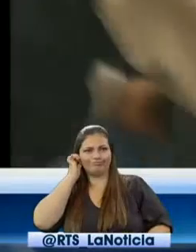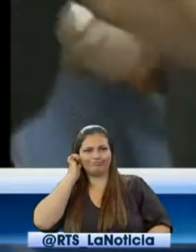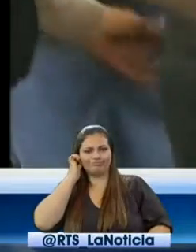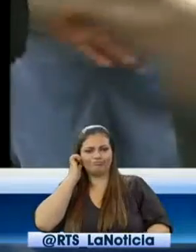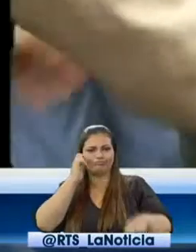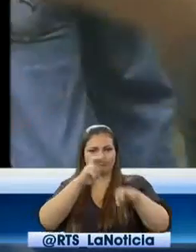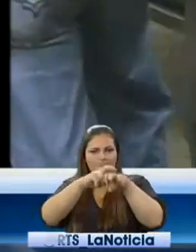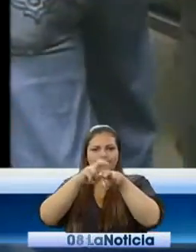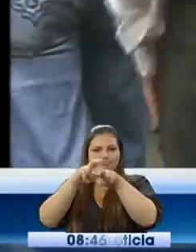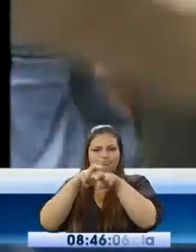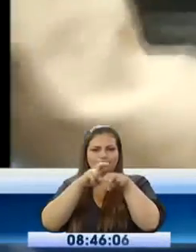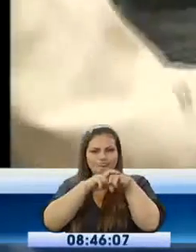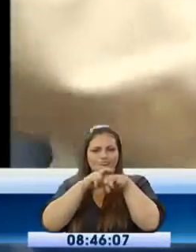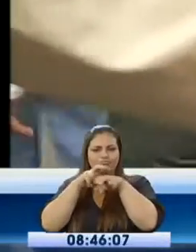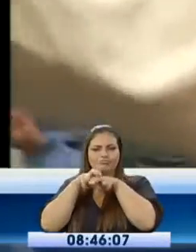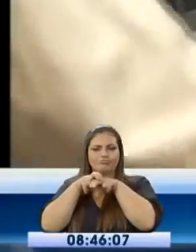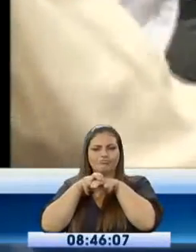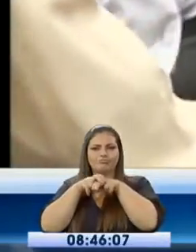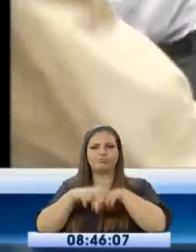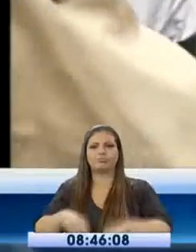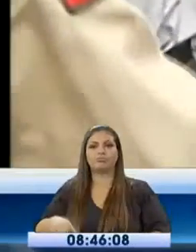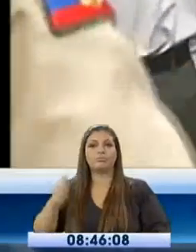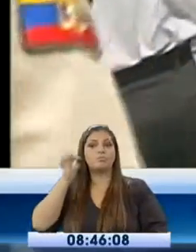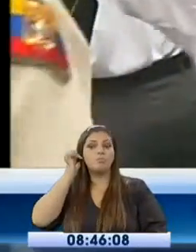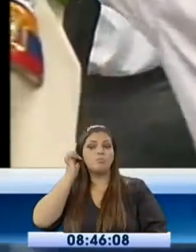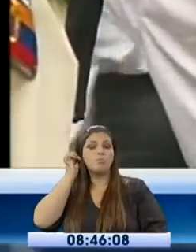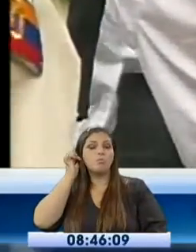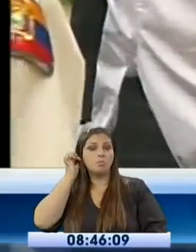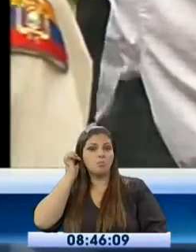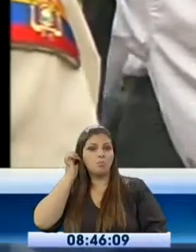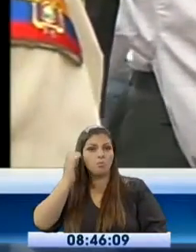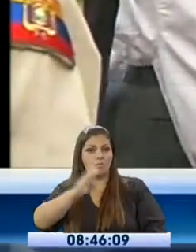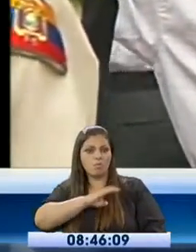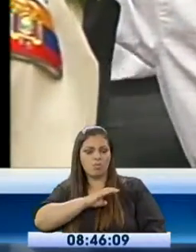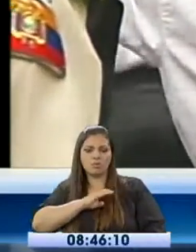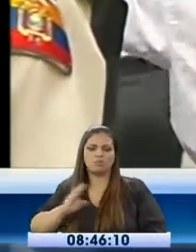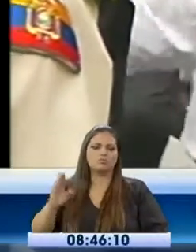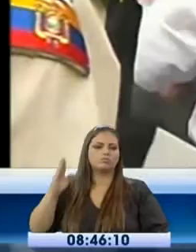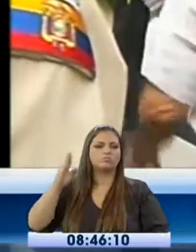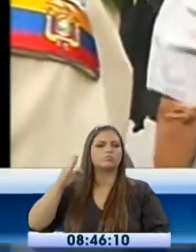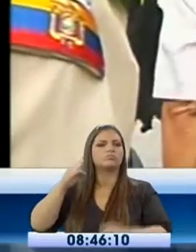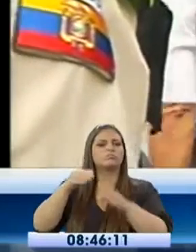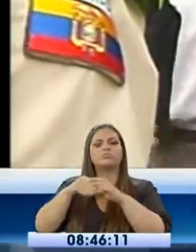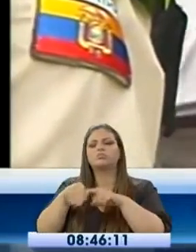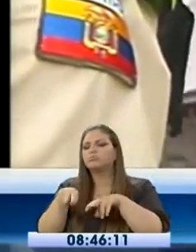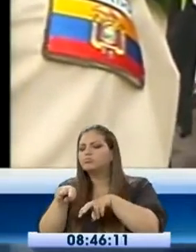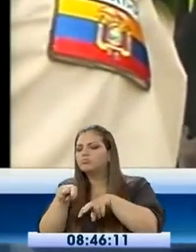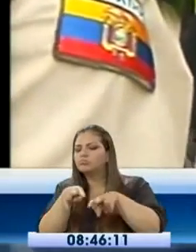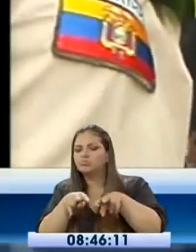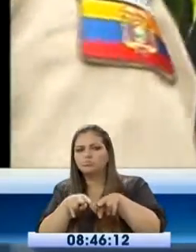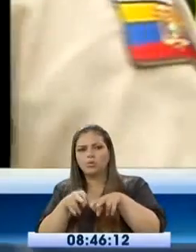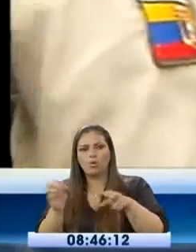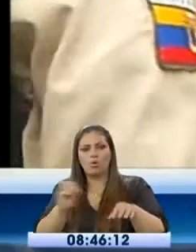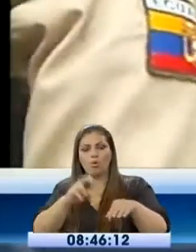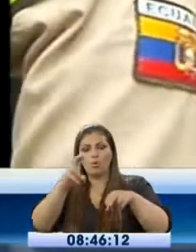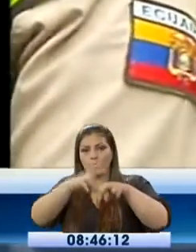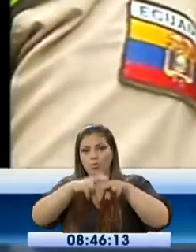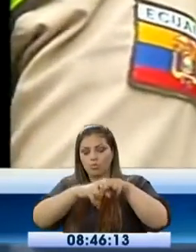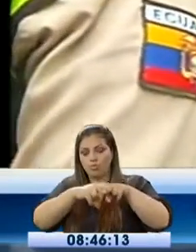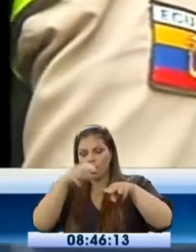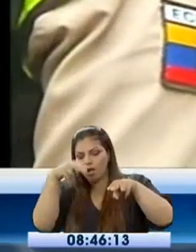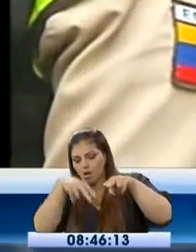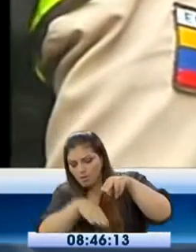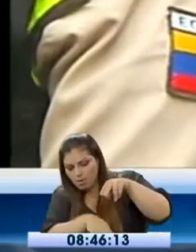algo ahí al momento de percatarse de que existe un operativo. Además de las revisiones en los buses, también se procede con los automóviles, automotores,